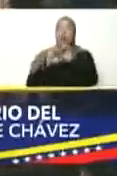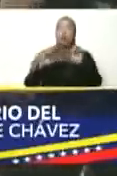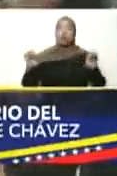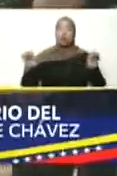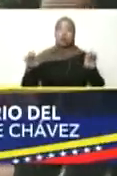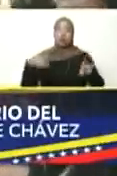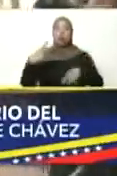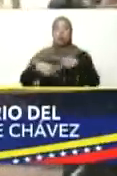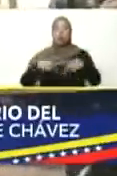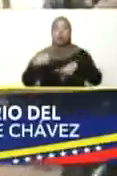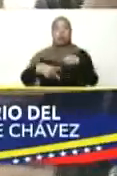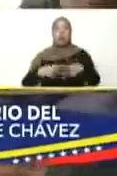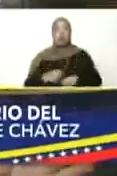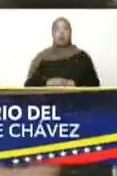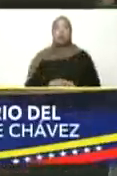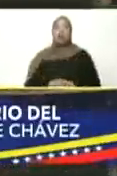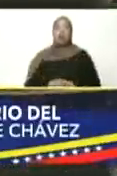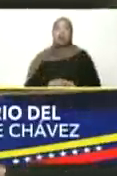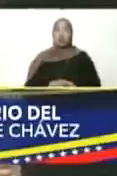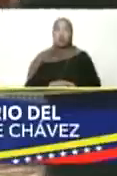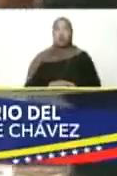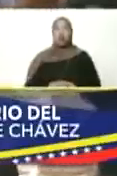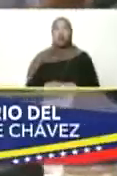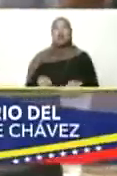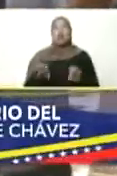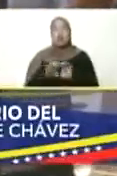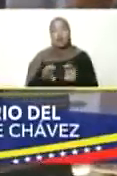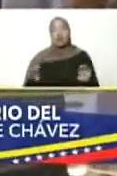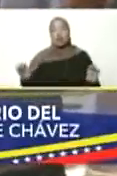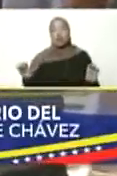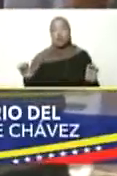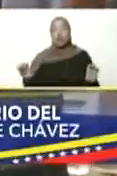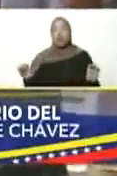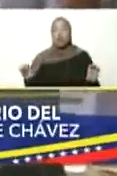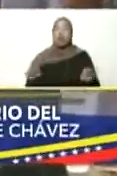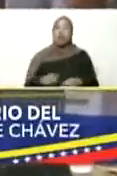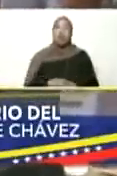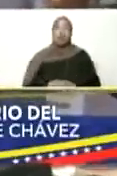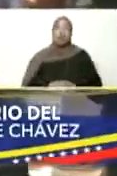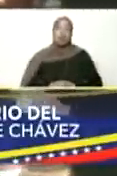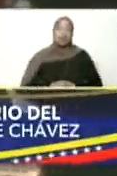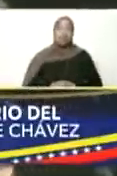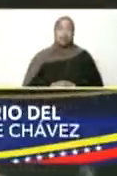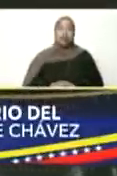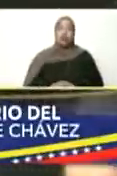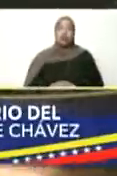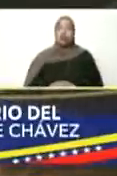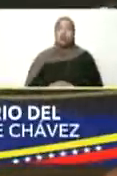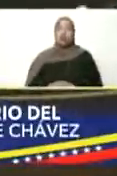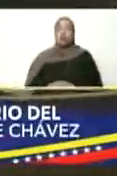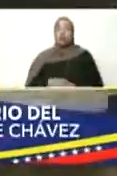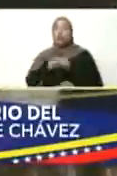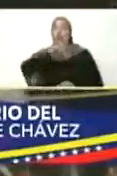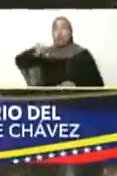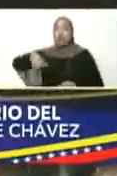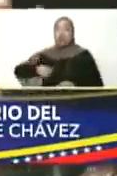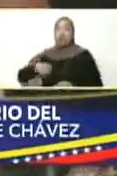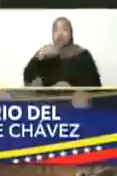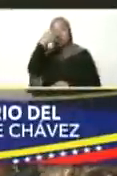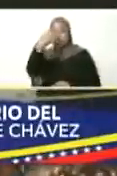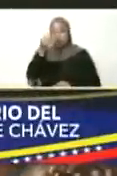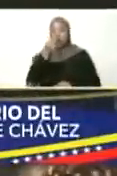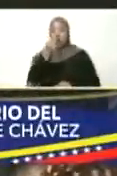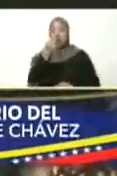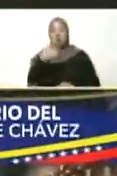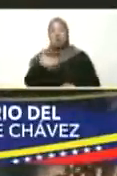siempre tiene un fin político. Eso de la educación apolítica no existe. Y en función de eso, nosotros entendemos que